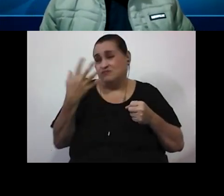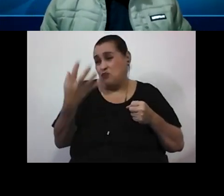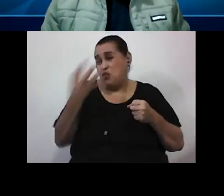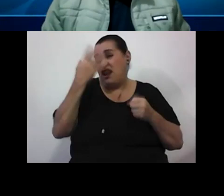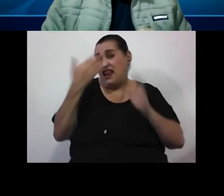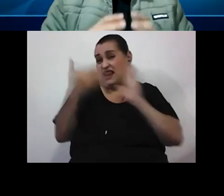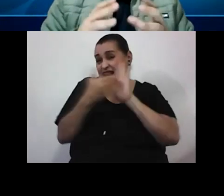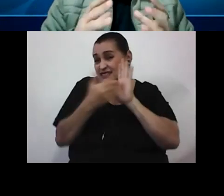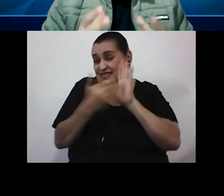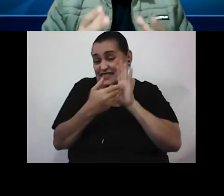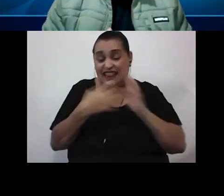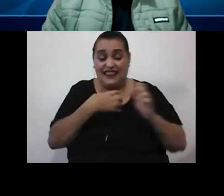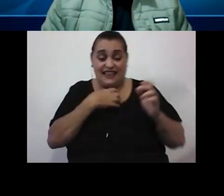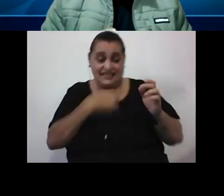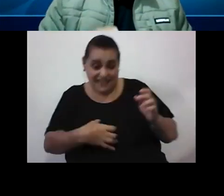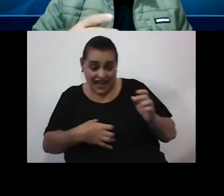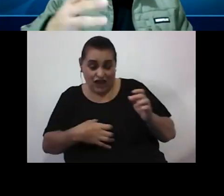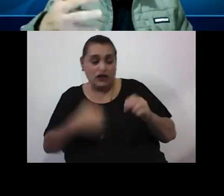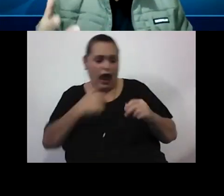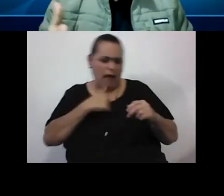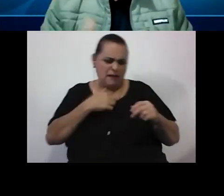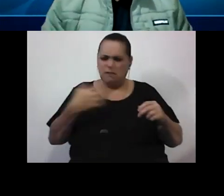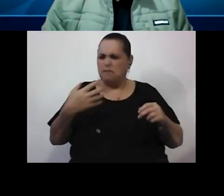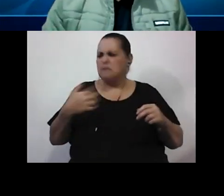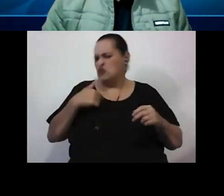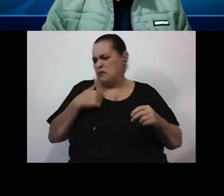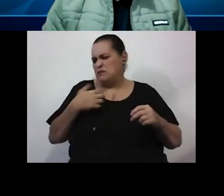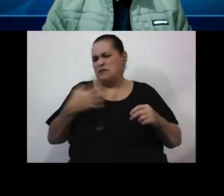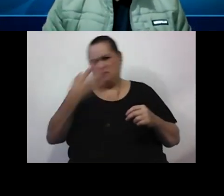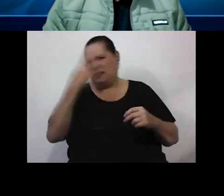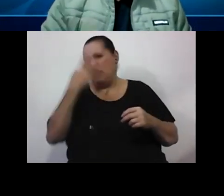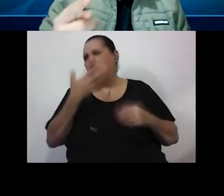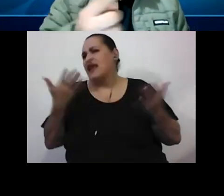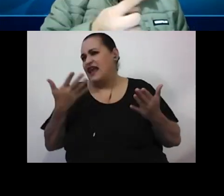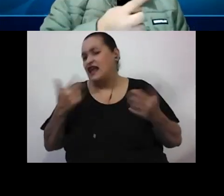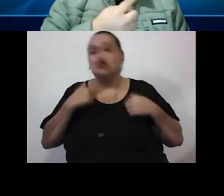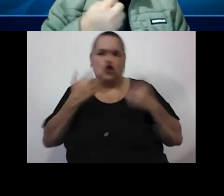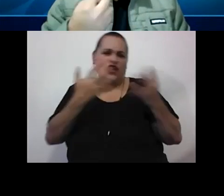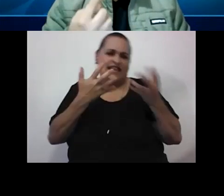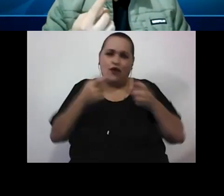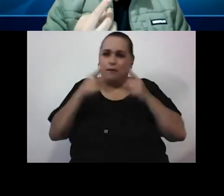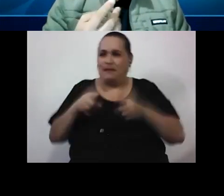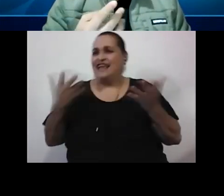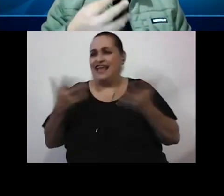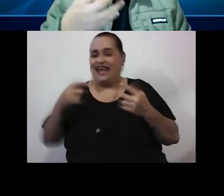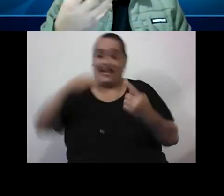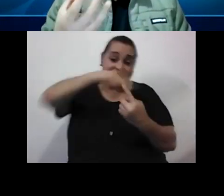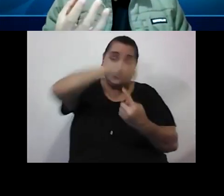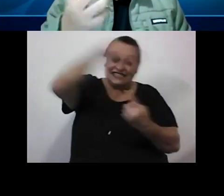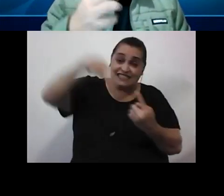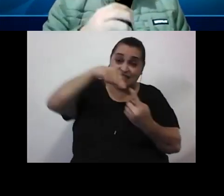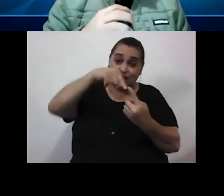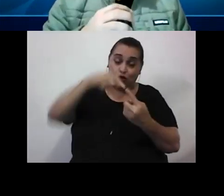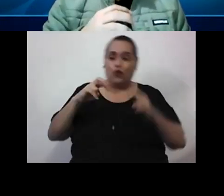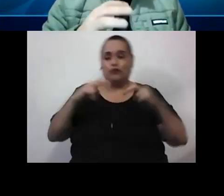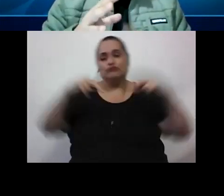enseñar sobre qué es lo que a mí me molesta y qué desearía yo que pasara. Entonces, en un círculo yo lo puedo comunicar, qué me